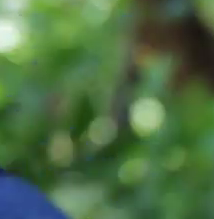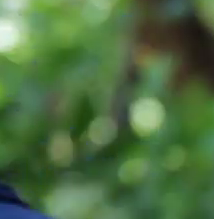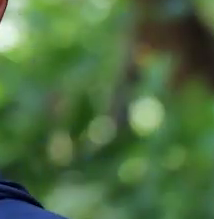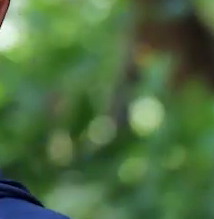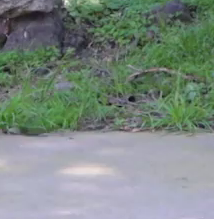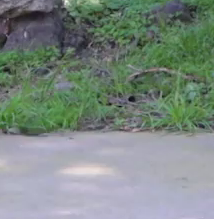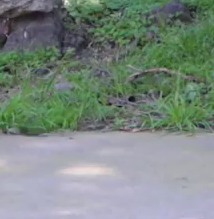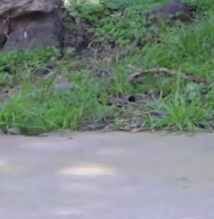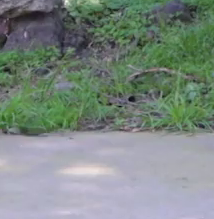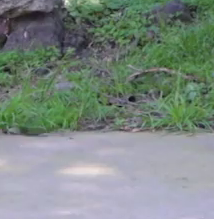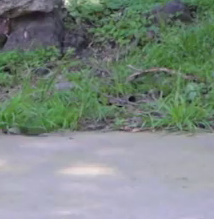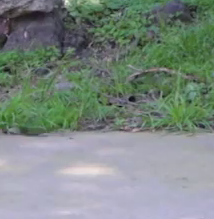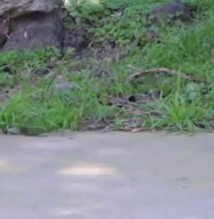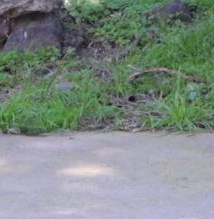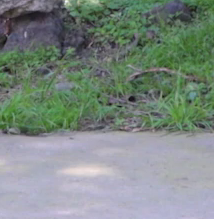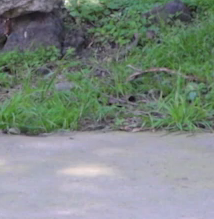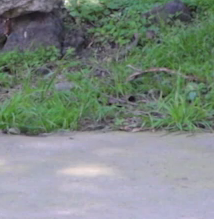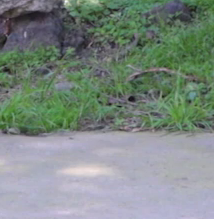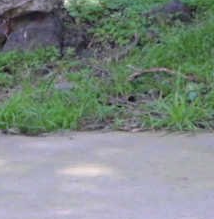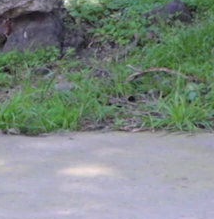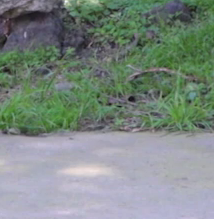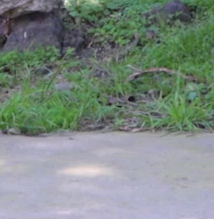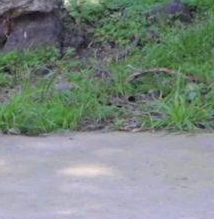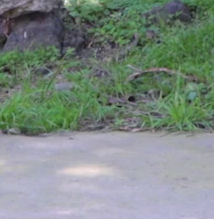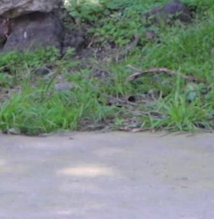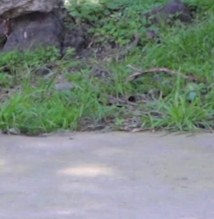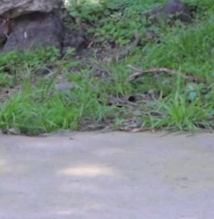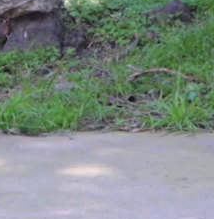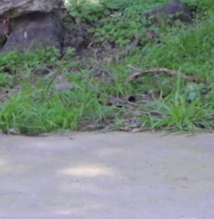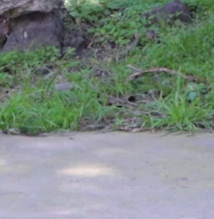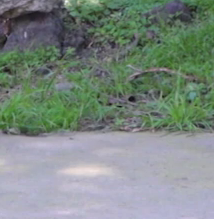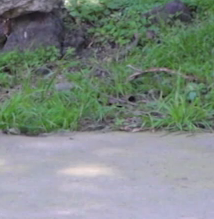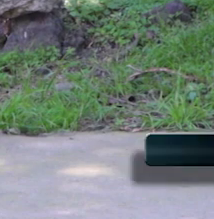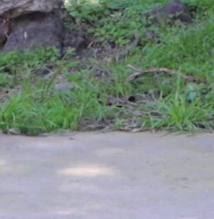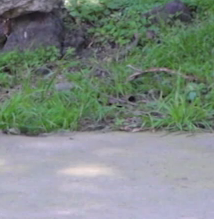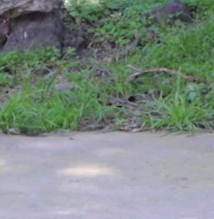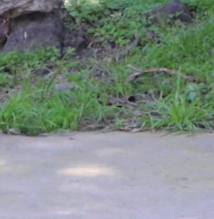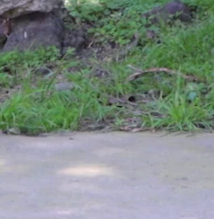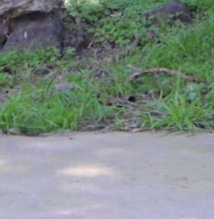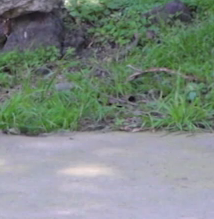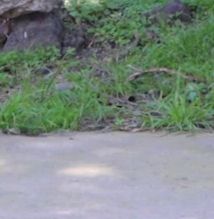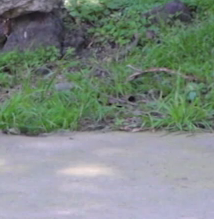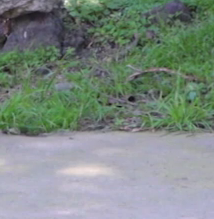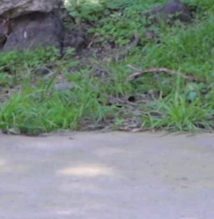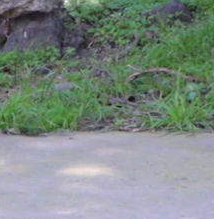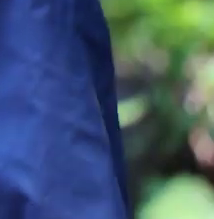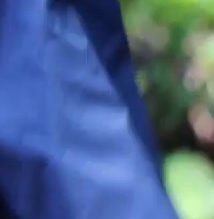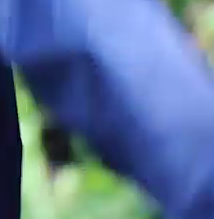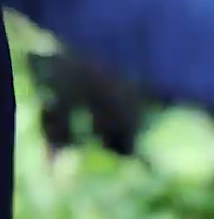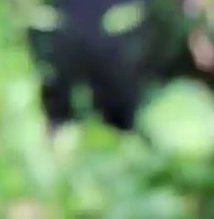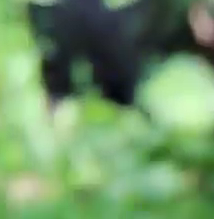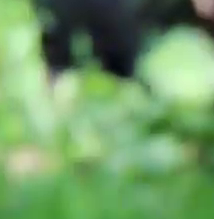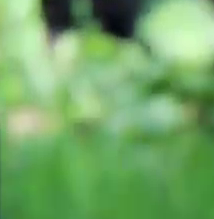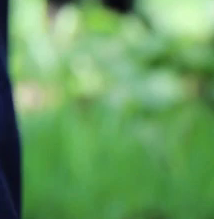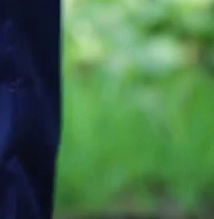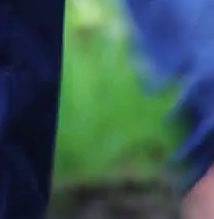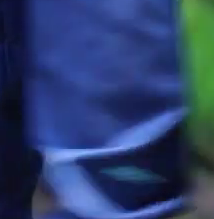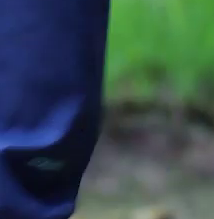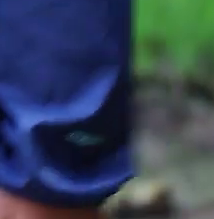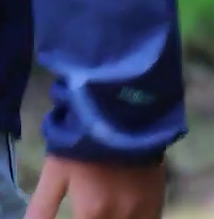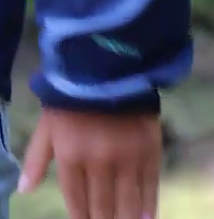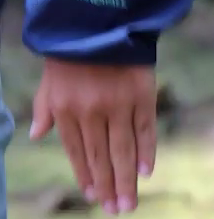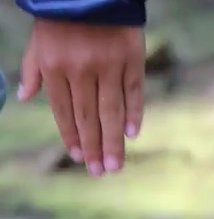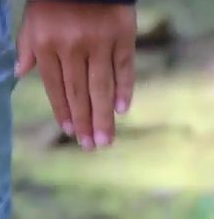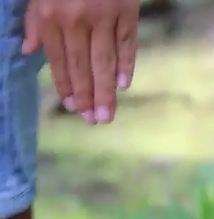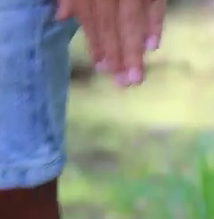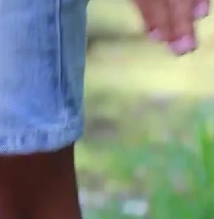rodillas, las puntas hacia adentro, nuevamente las ponemos en posición, las puntas hacia adentro de los pies,